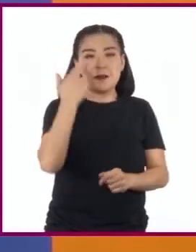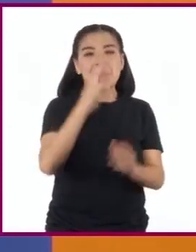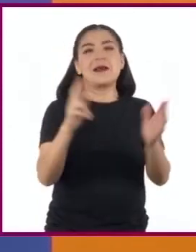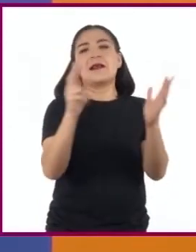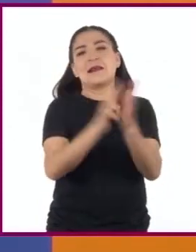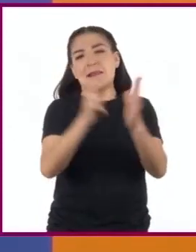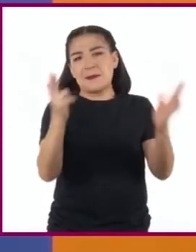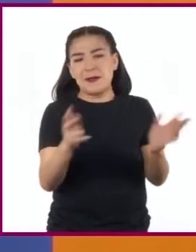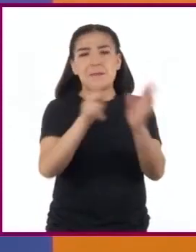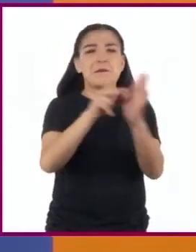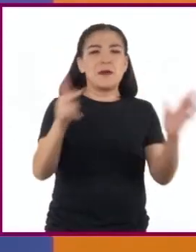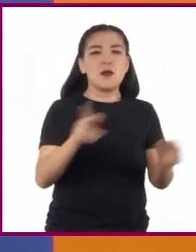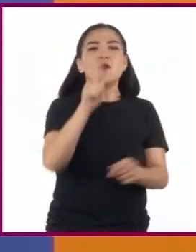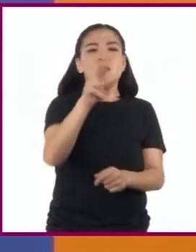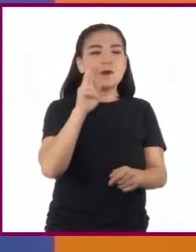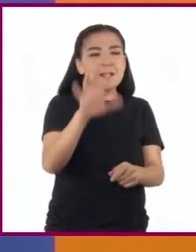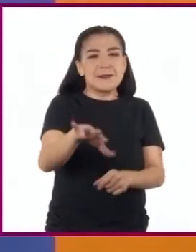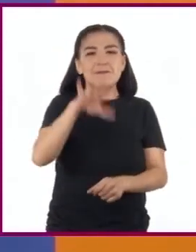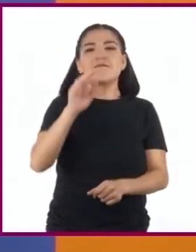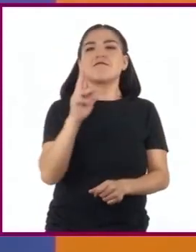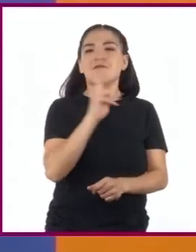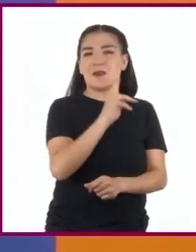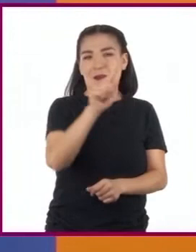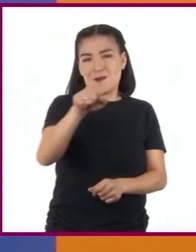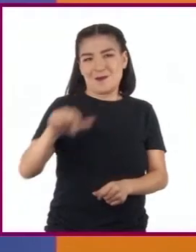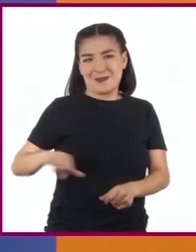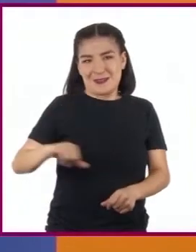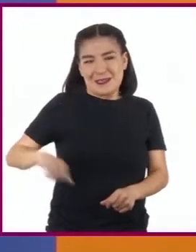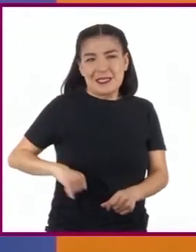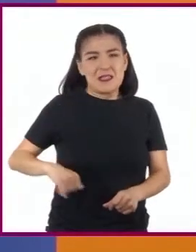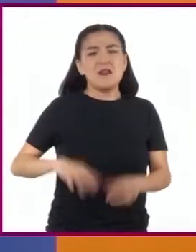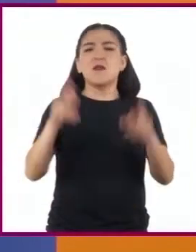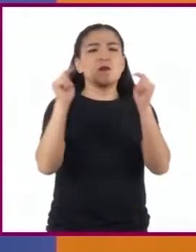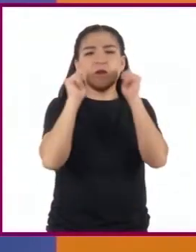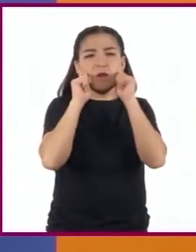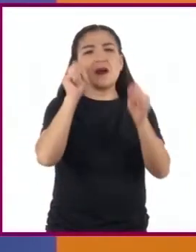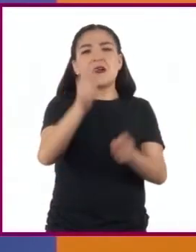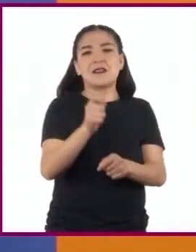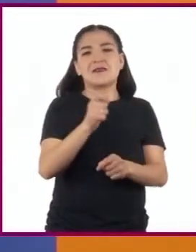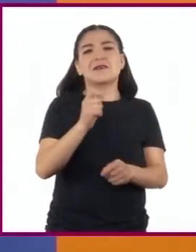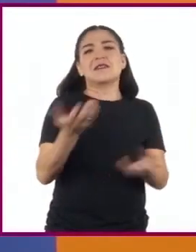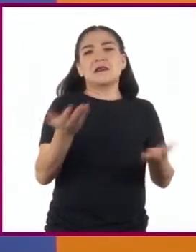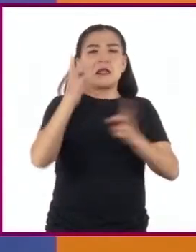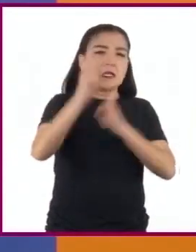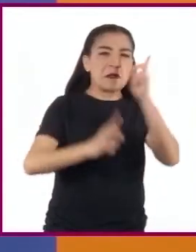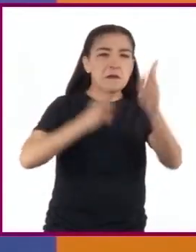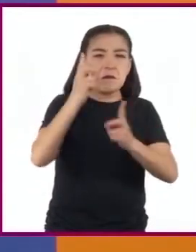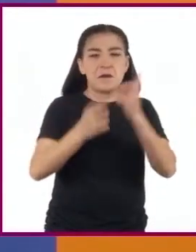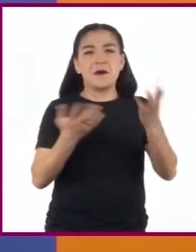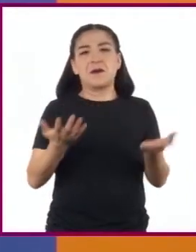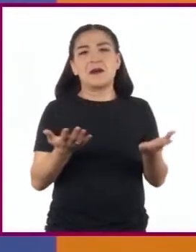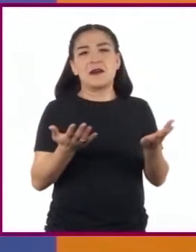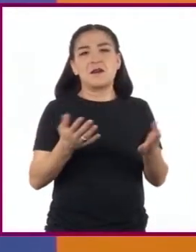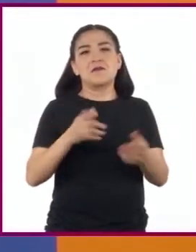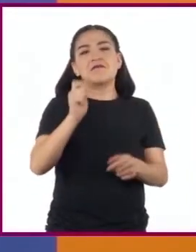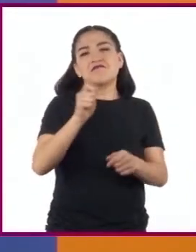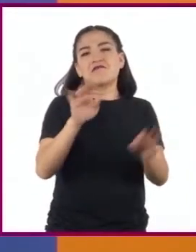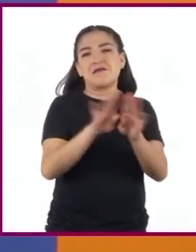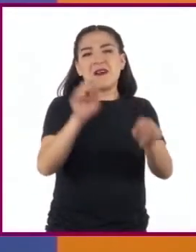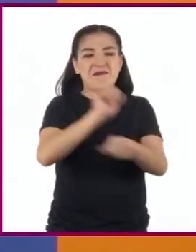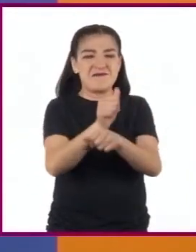periódico y seleccionen una noticia de interés. No importa si esta habla sobre deportes,